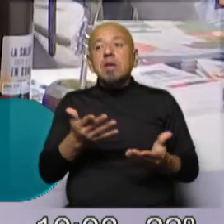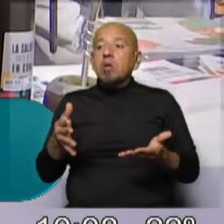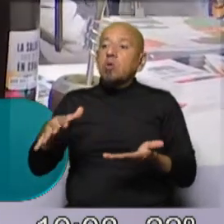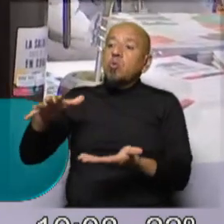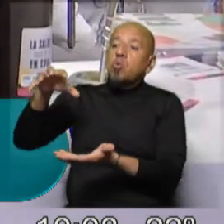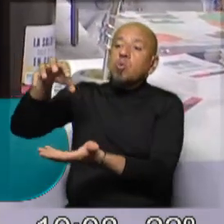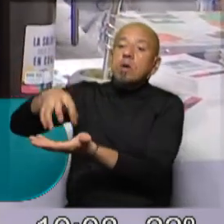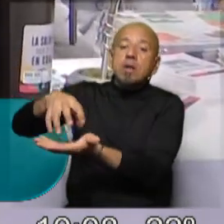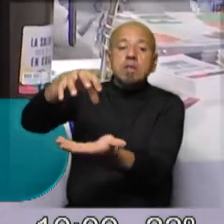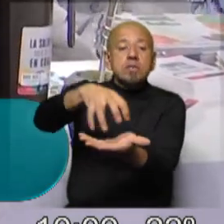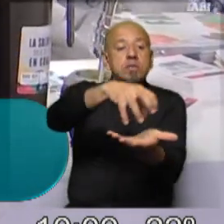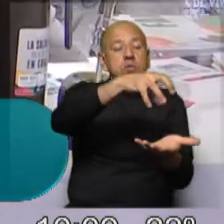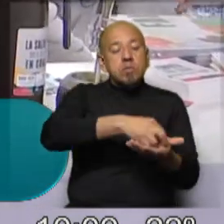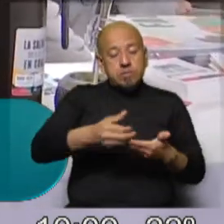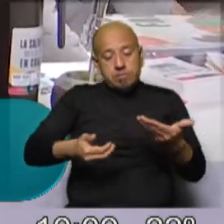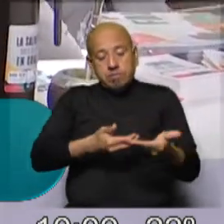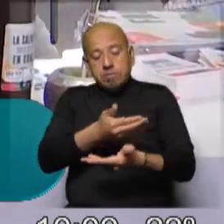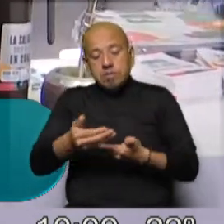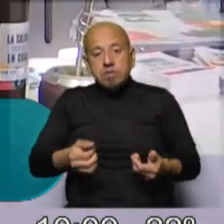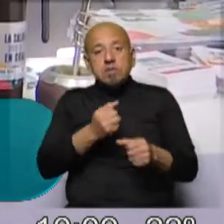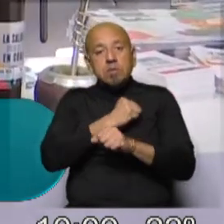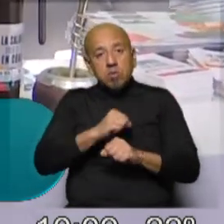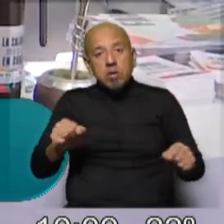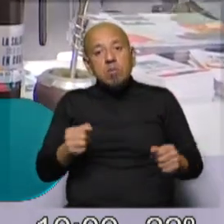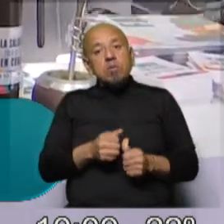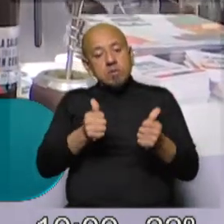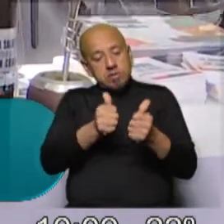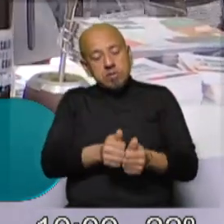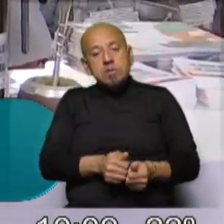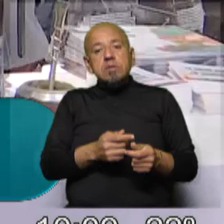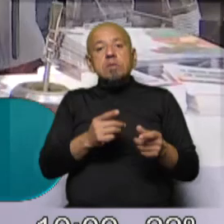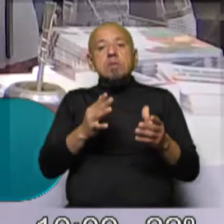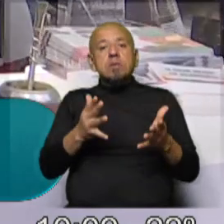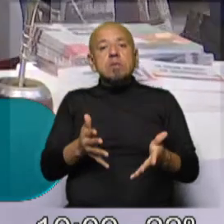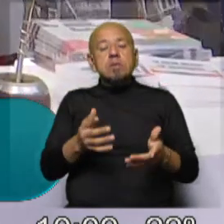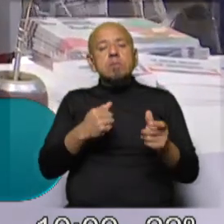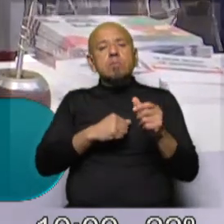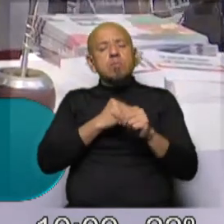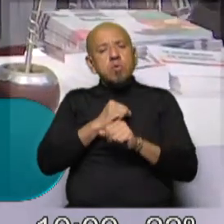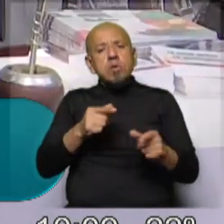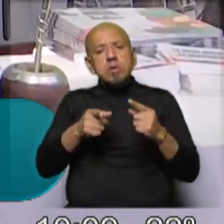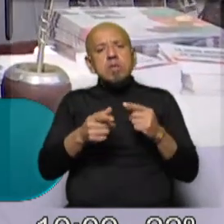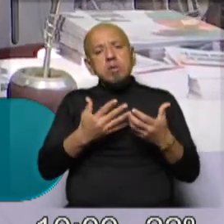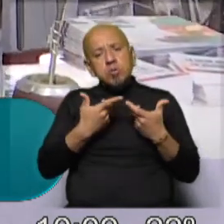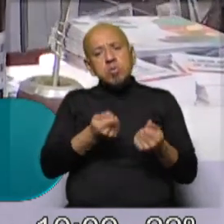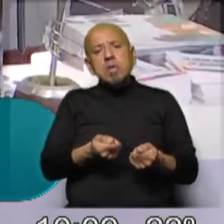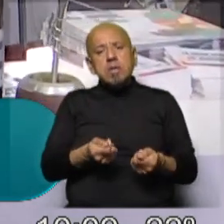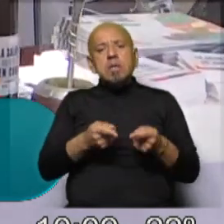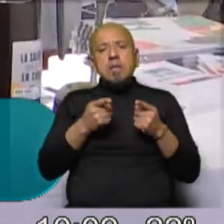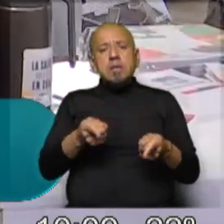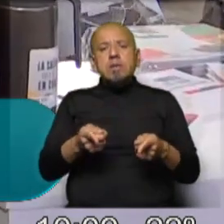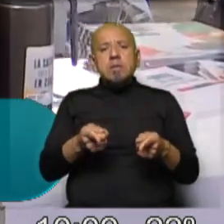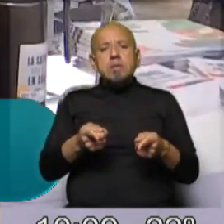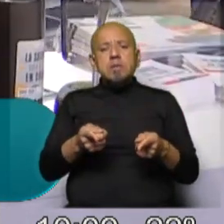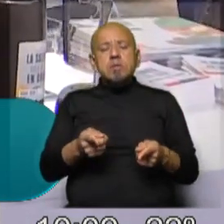podamos contener las situaciones, donde podamos dar los primeros abordajes y dar una atención oportuna. Eso es lo que estamos tratando